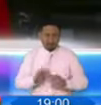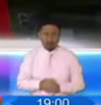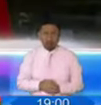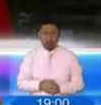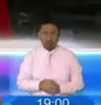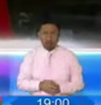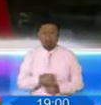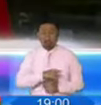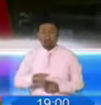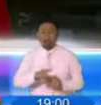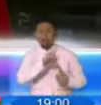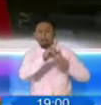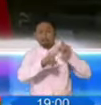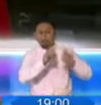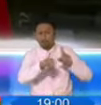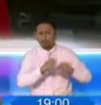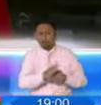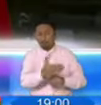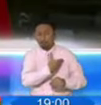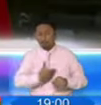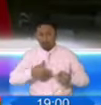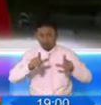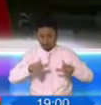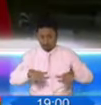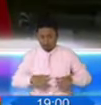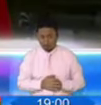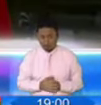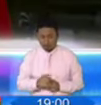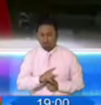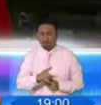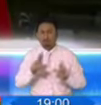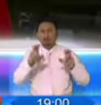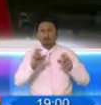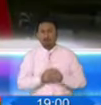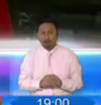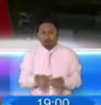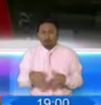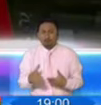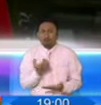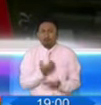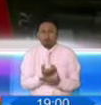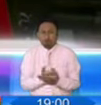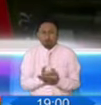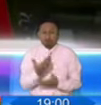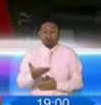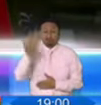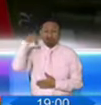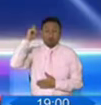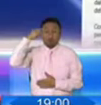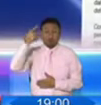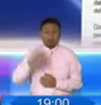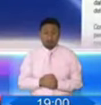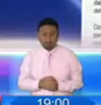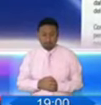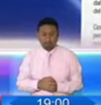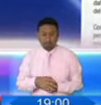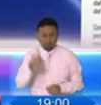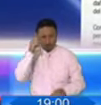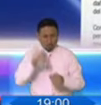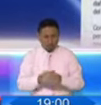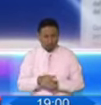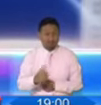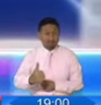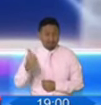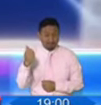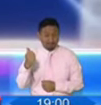los cuestionamientos hechos por el primer mandatario en cuanto al manejo económico del anterior gobierno. Le recuerdo que él